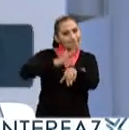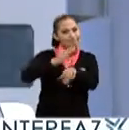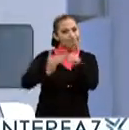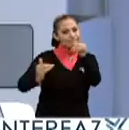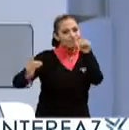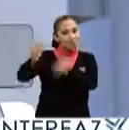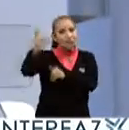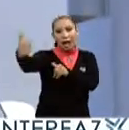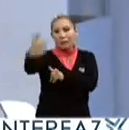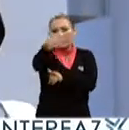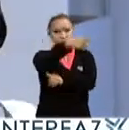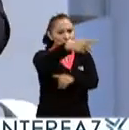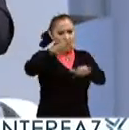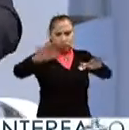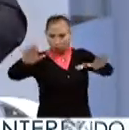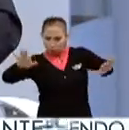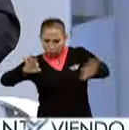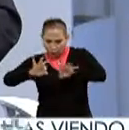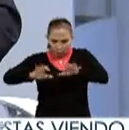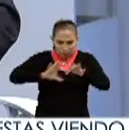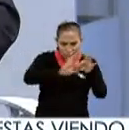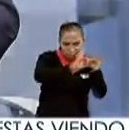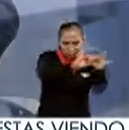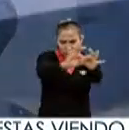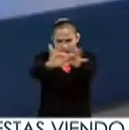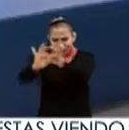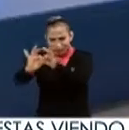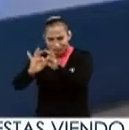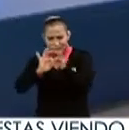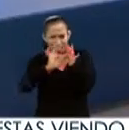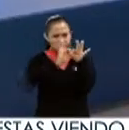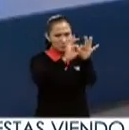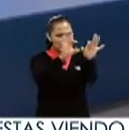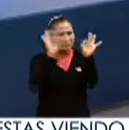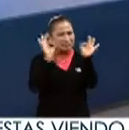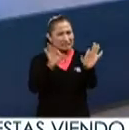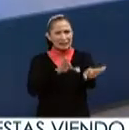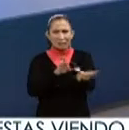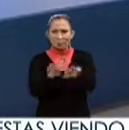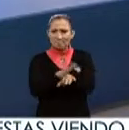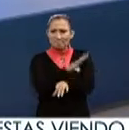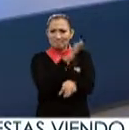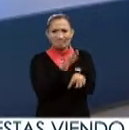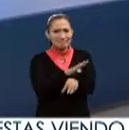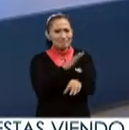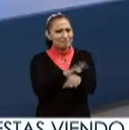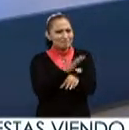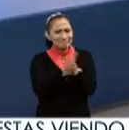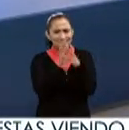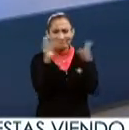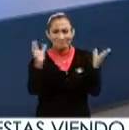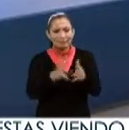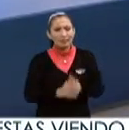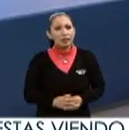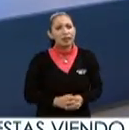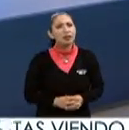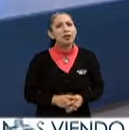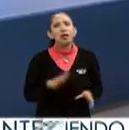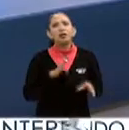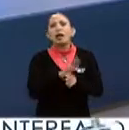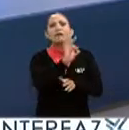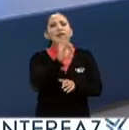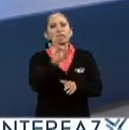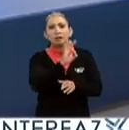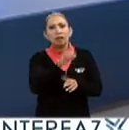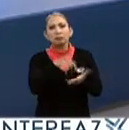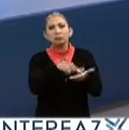y cada quien haciendo lo suyo creo que nos da un parámetro de trabajo con excelencia grande. ¿Cuáles son las